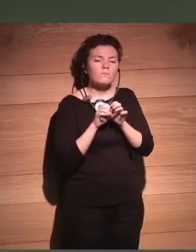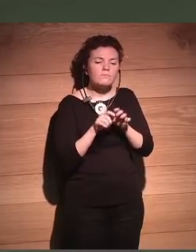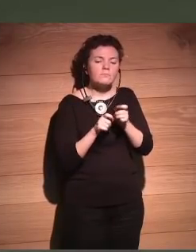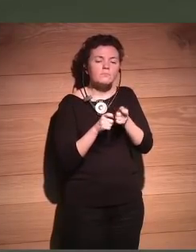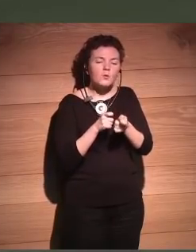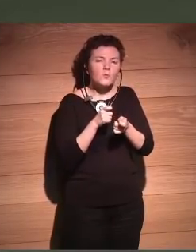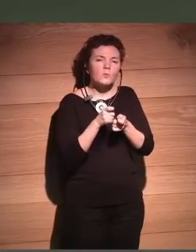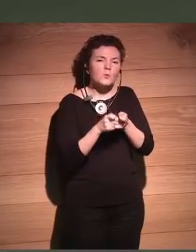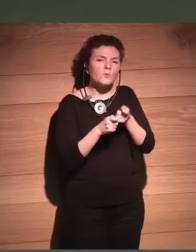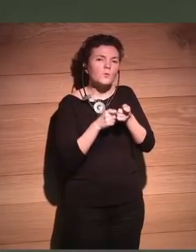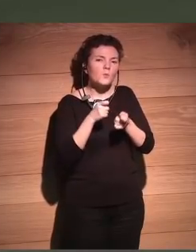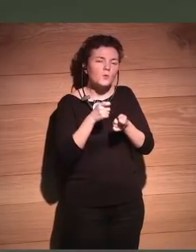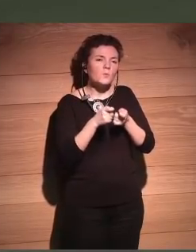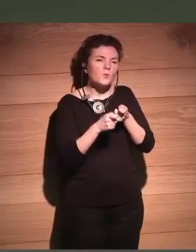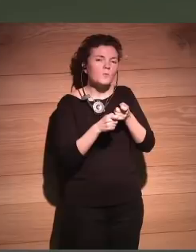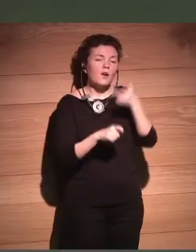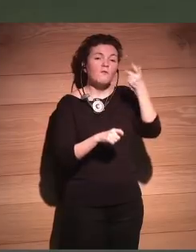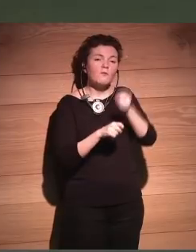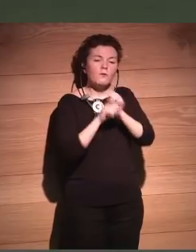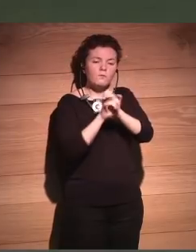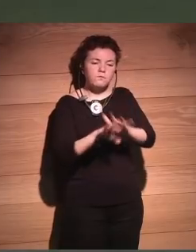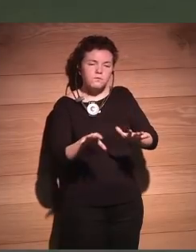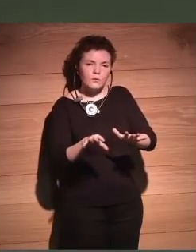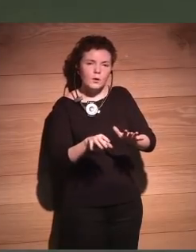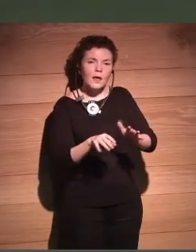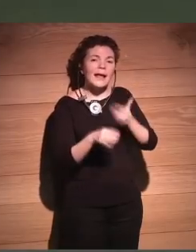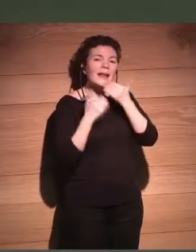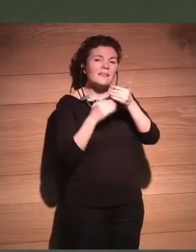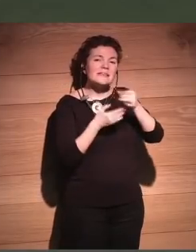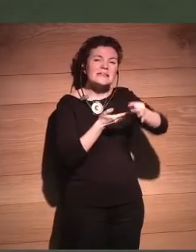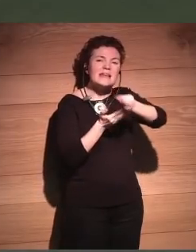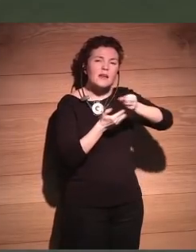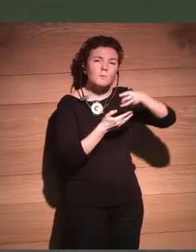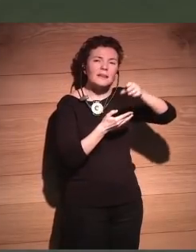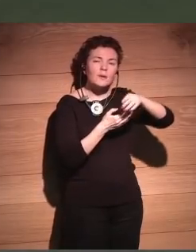poco a poco del medicamento. Entonces, de esa forma la eficiencia aumenta, pero